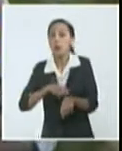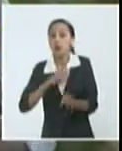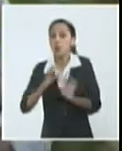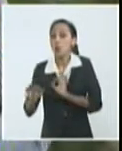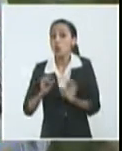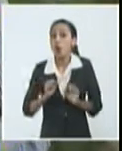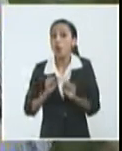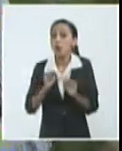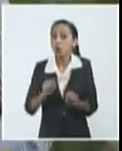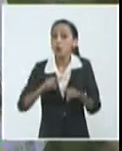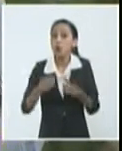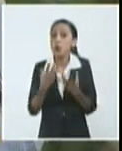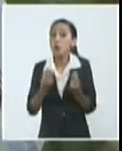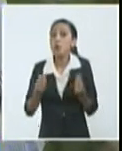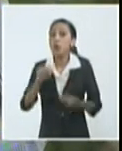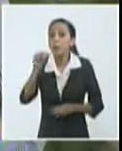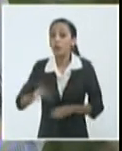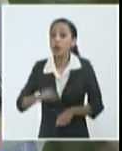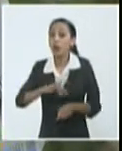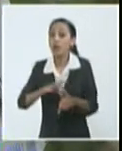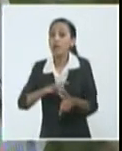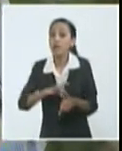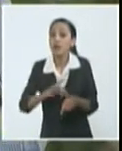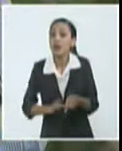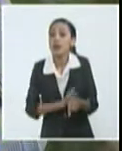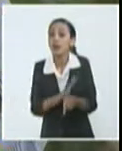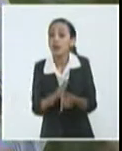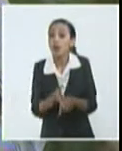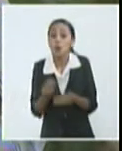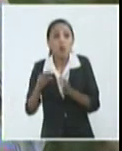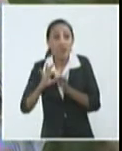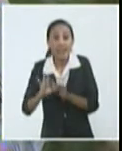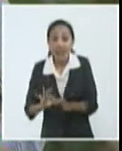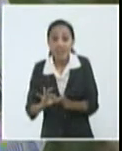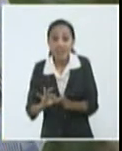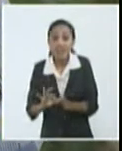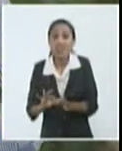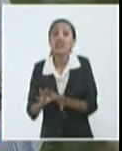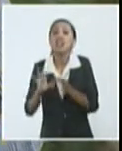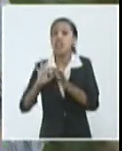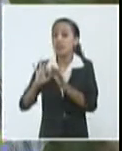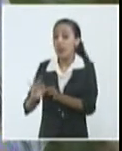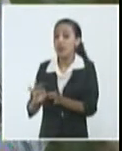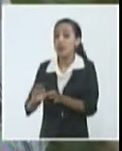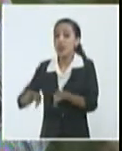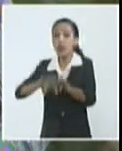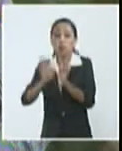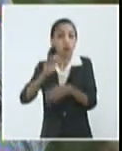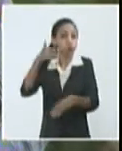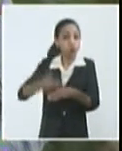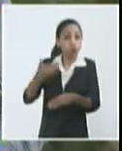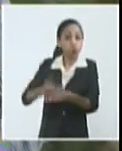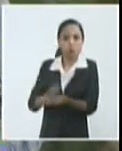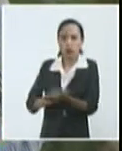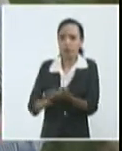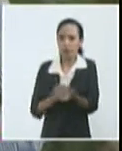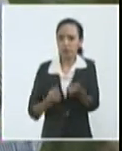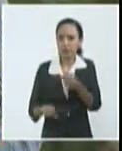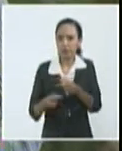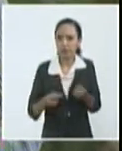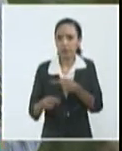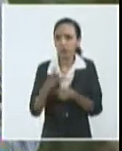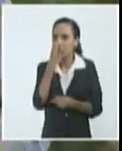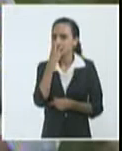por la cantidad de casos que llegaban a estadios de críticos y graves y que en el mundo nos tenían bloqueados y nadie nos vendía ventiladores pulmonares,